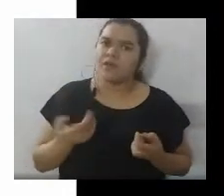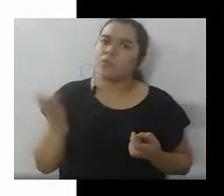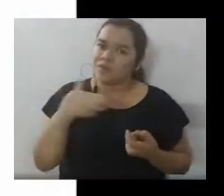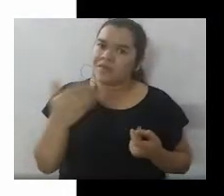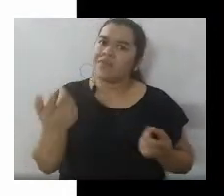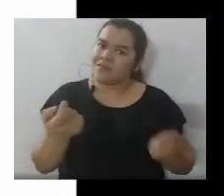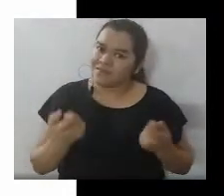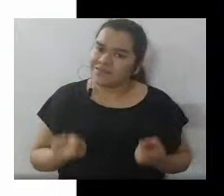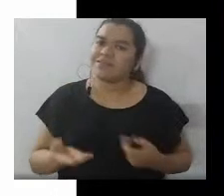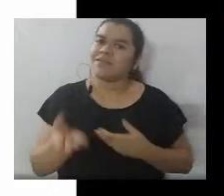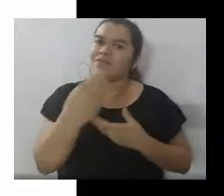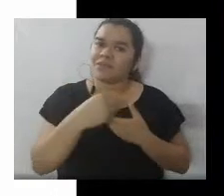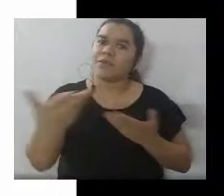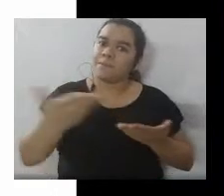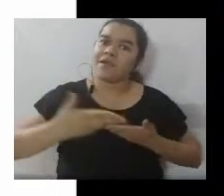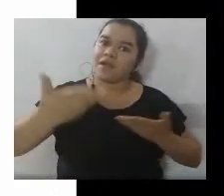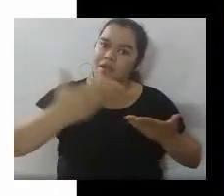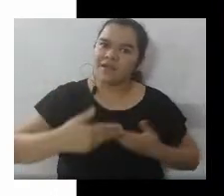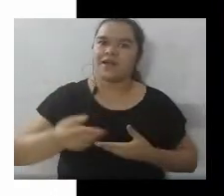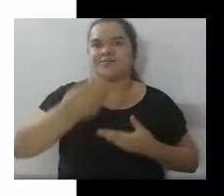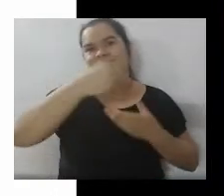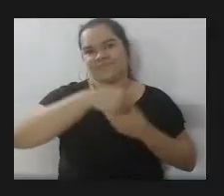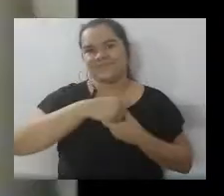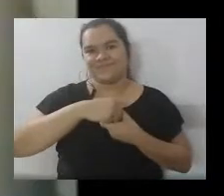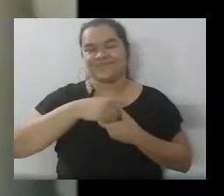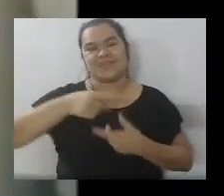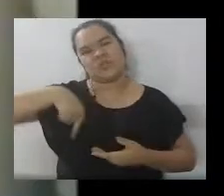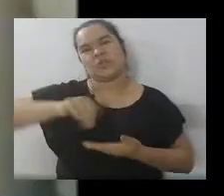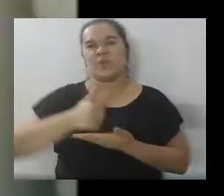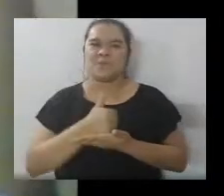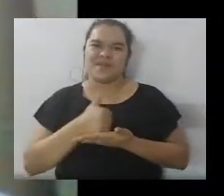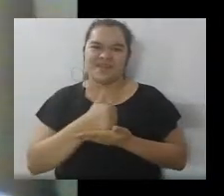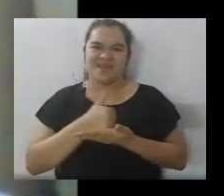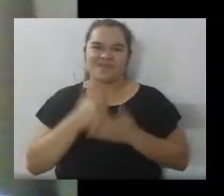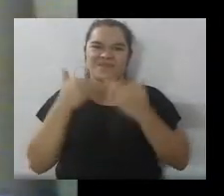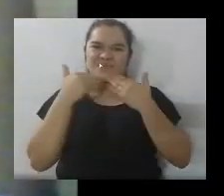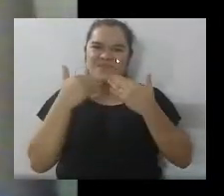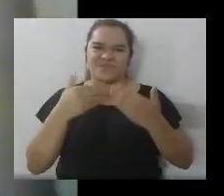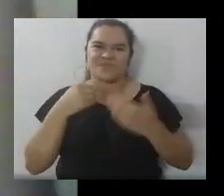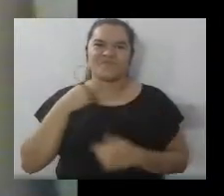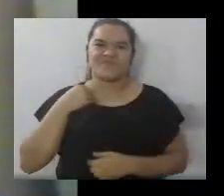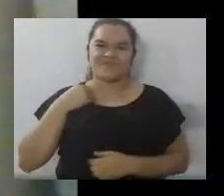venir a la carrera, que lo estamos esperando ansiosamente. Muchas gracias.